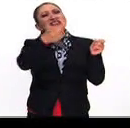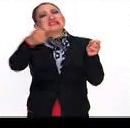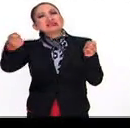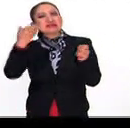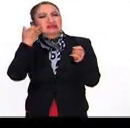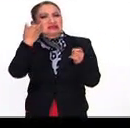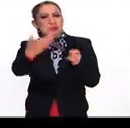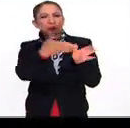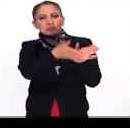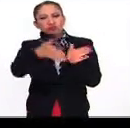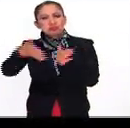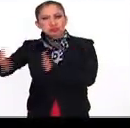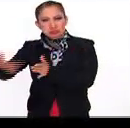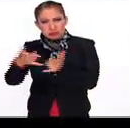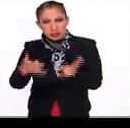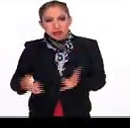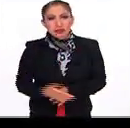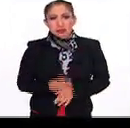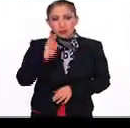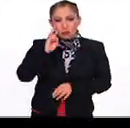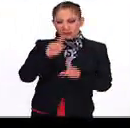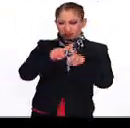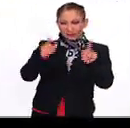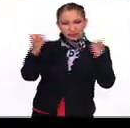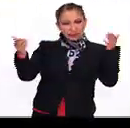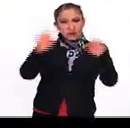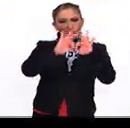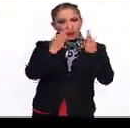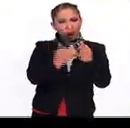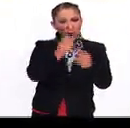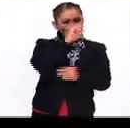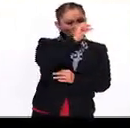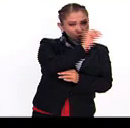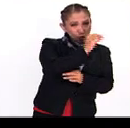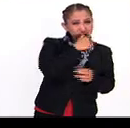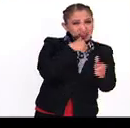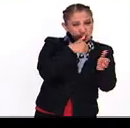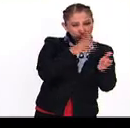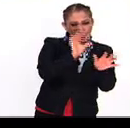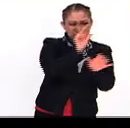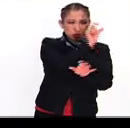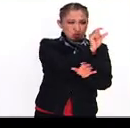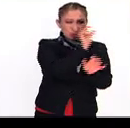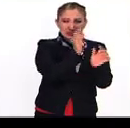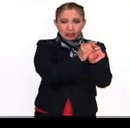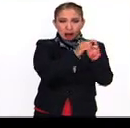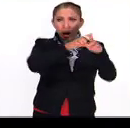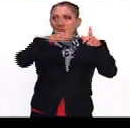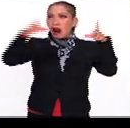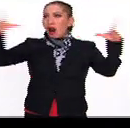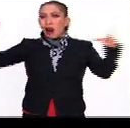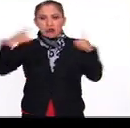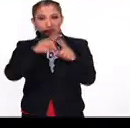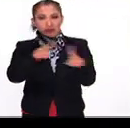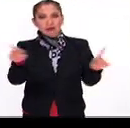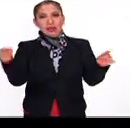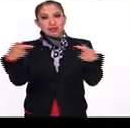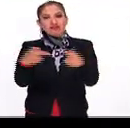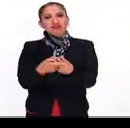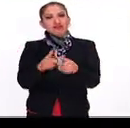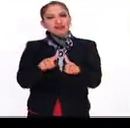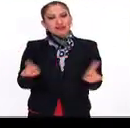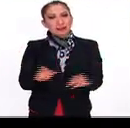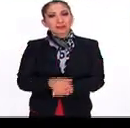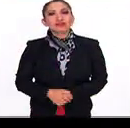un tiempo. Pero es muy contrastante en términos de formato, porque va casi de la estampilla postal a estos grandes murales, sí,